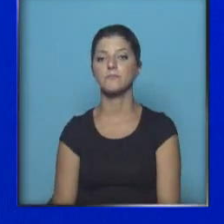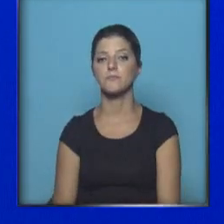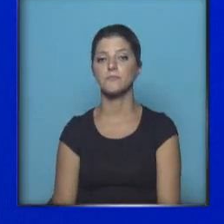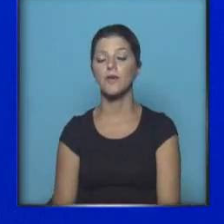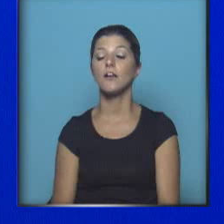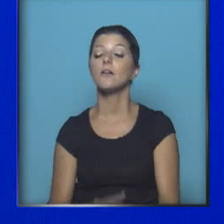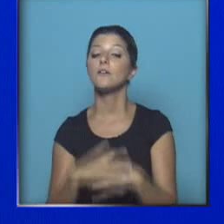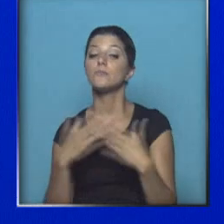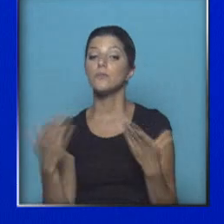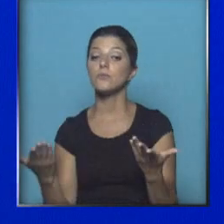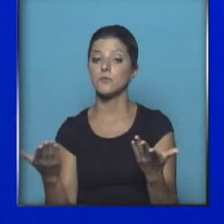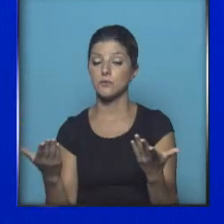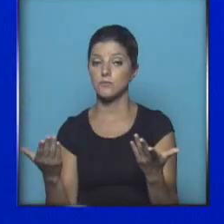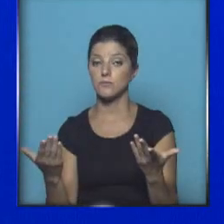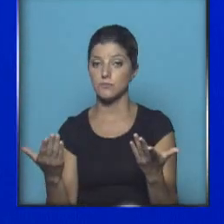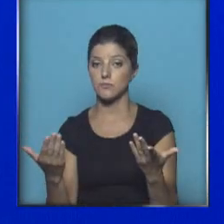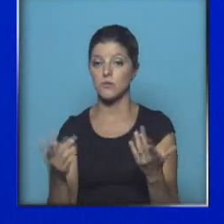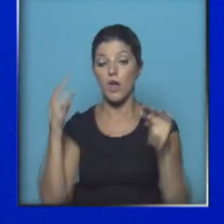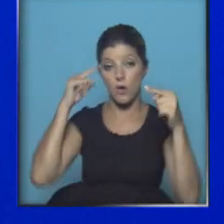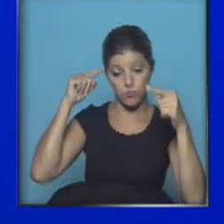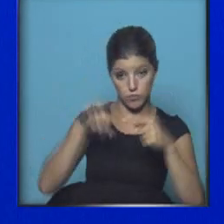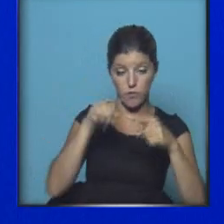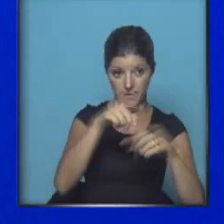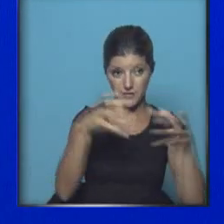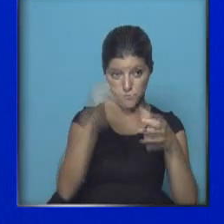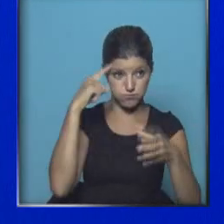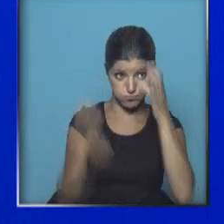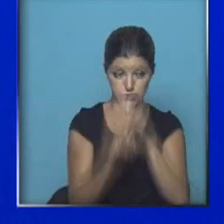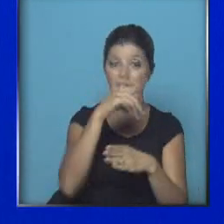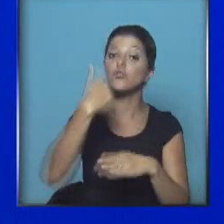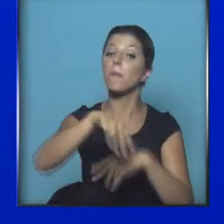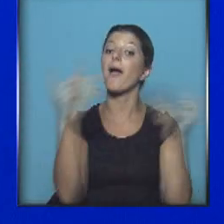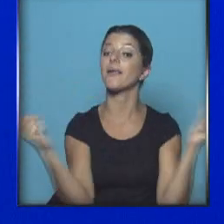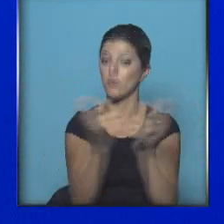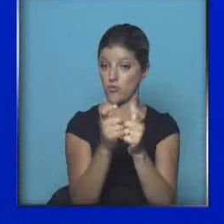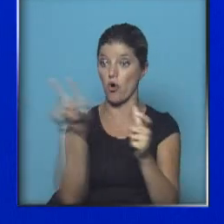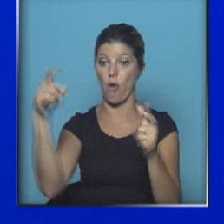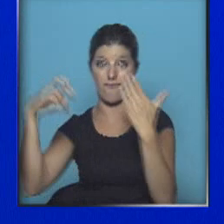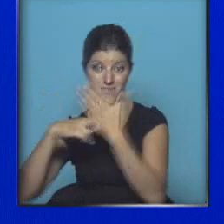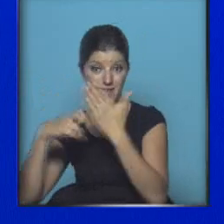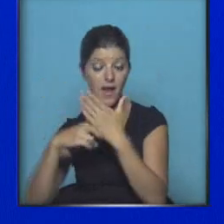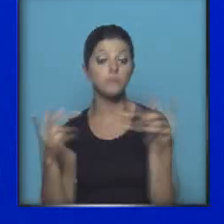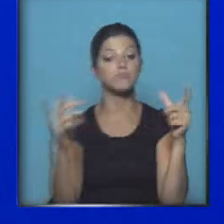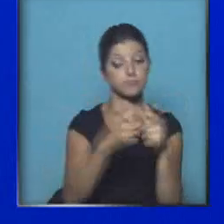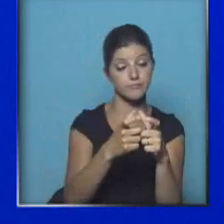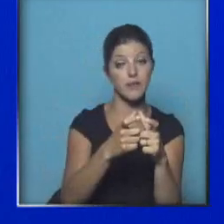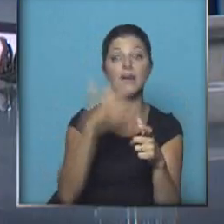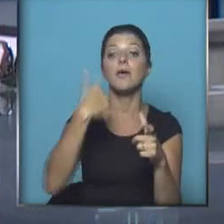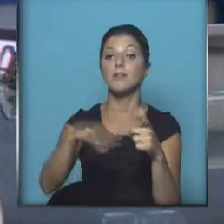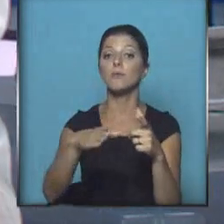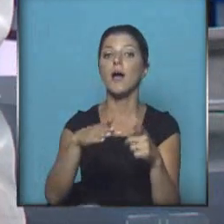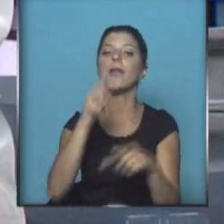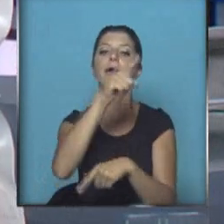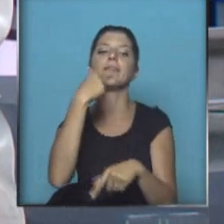la idea que tiene la oposición es que ellos van a hacer una reunión con Nisman en la cual van a incriminar